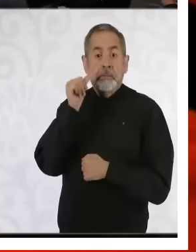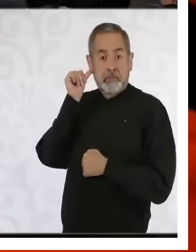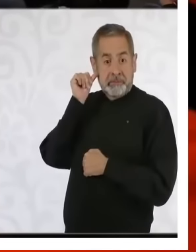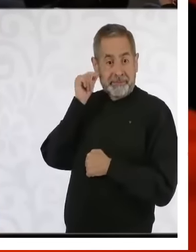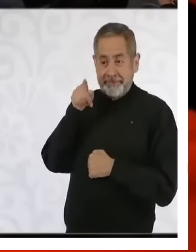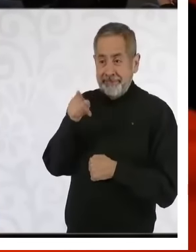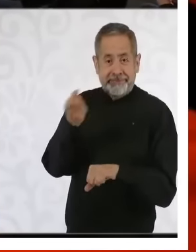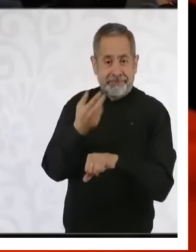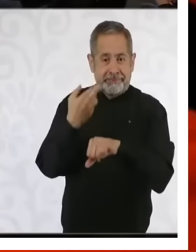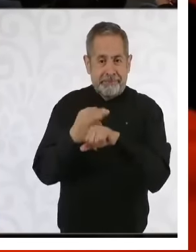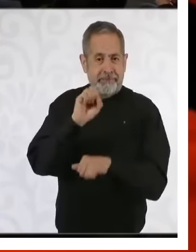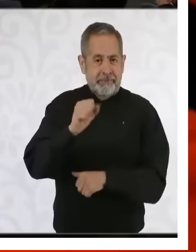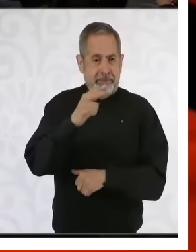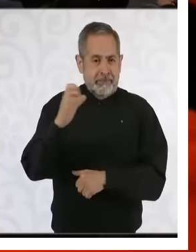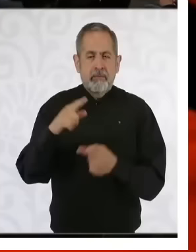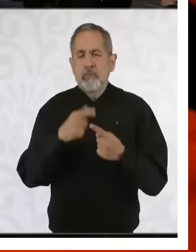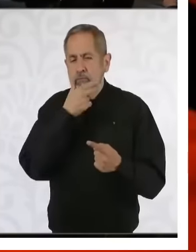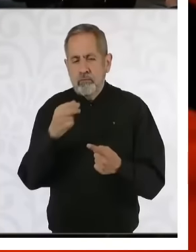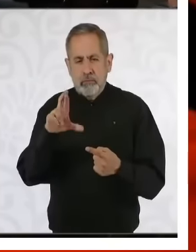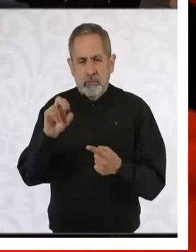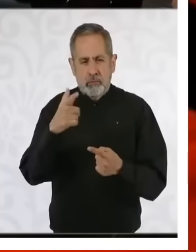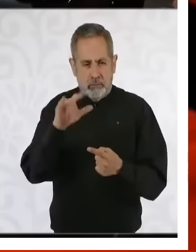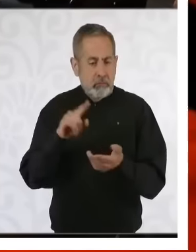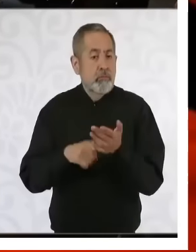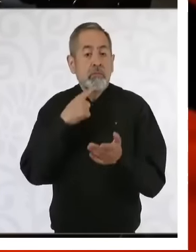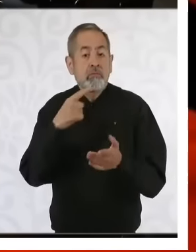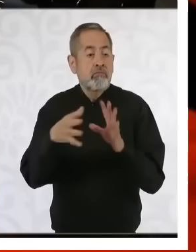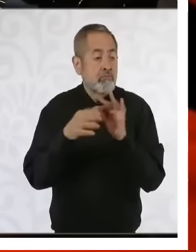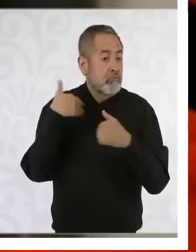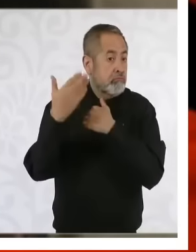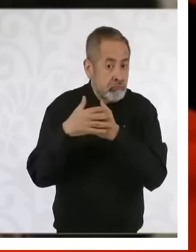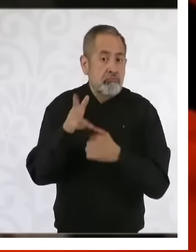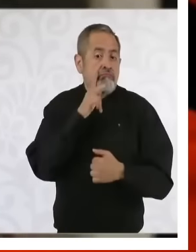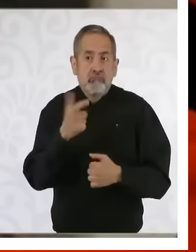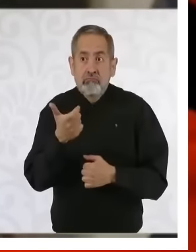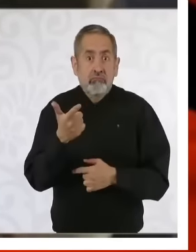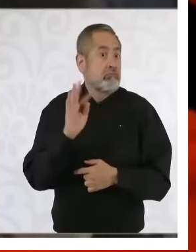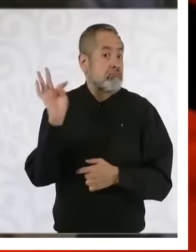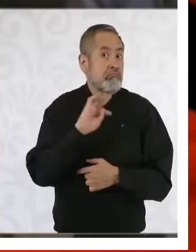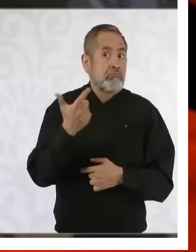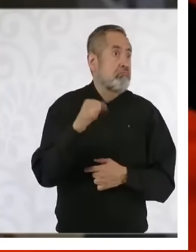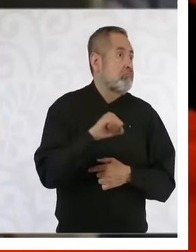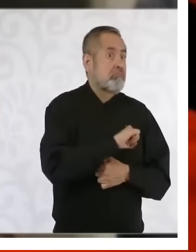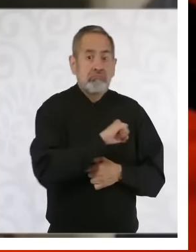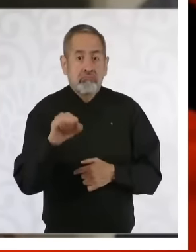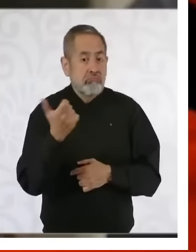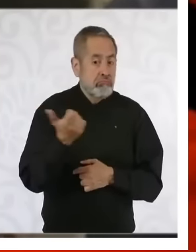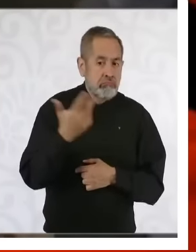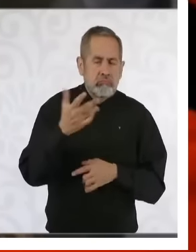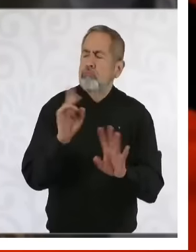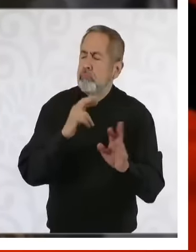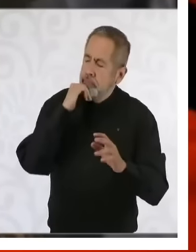de Hacienda, Rogelio Ramírez de la O, que los petroprecios podrían dispararse o incluso desplomarse,